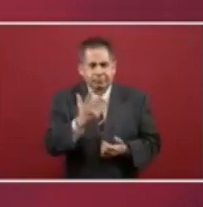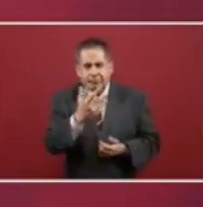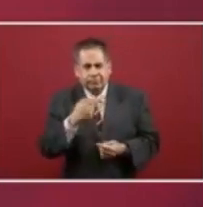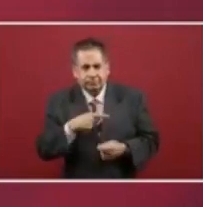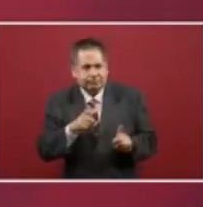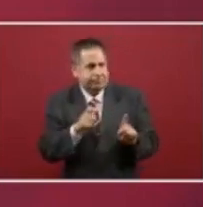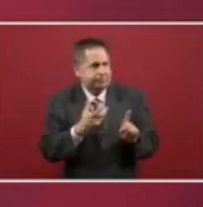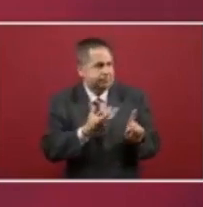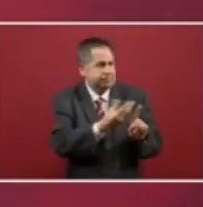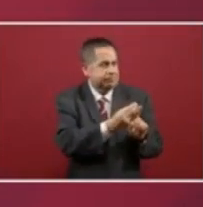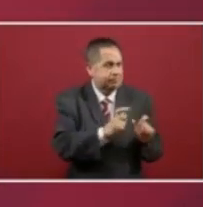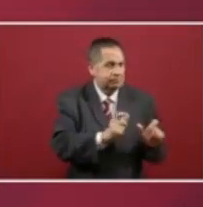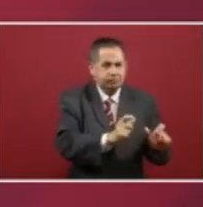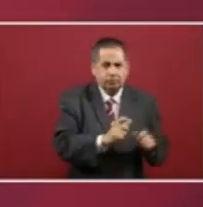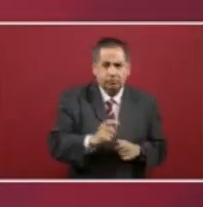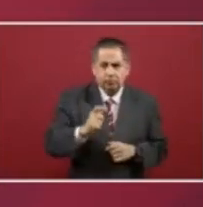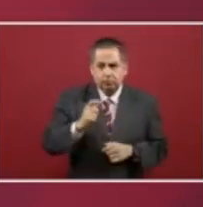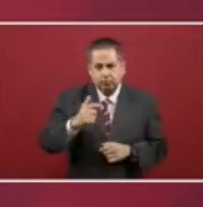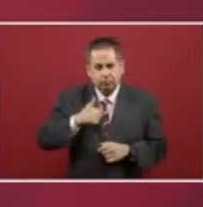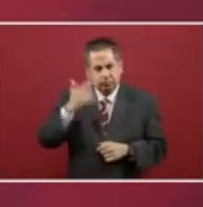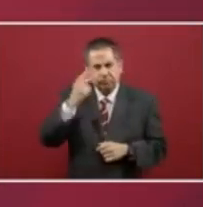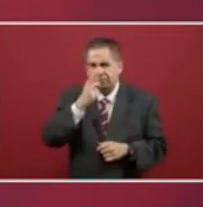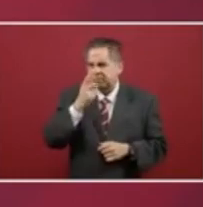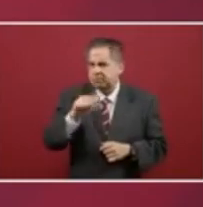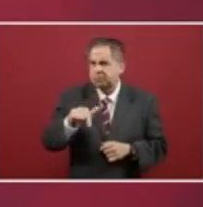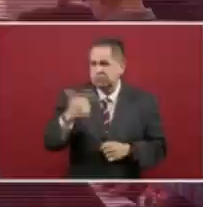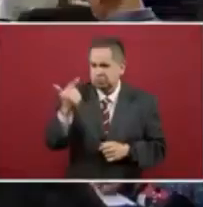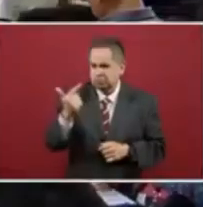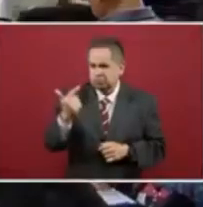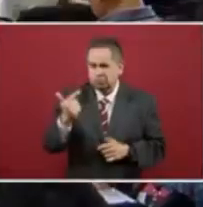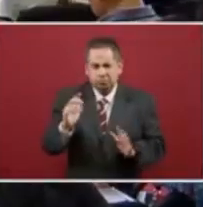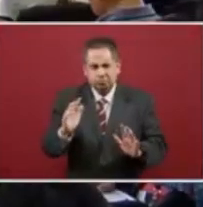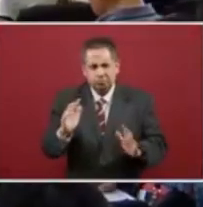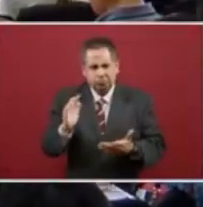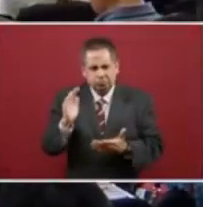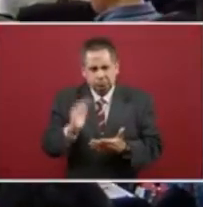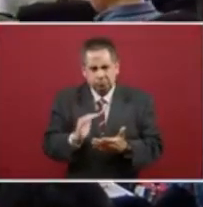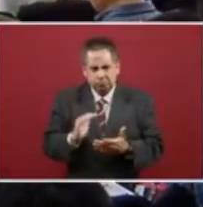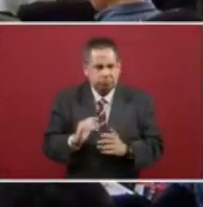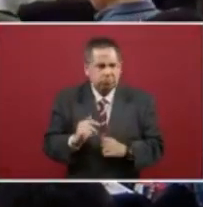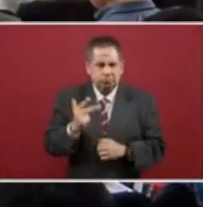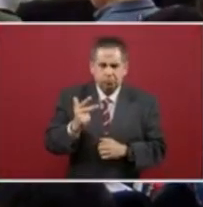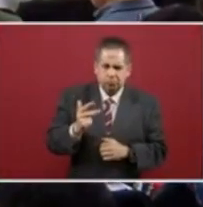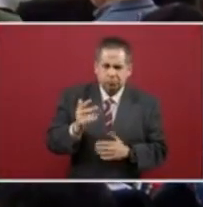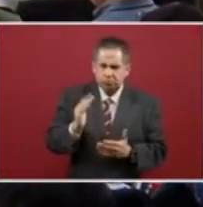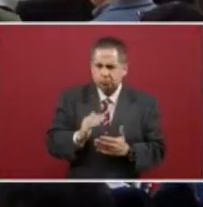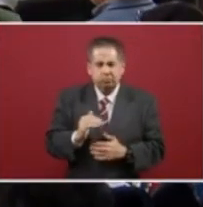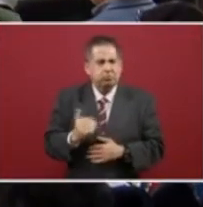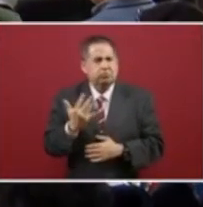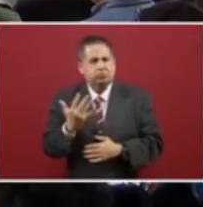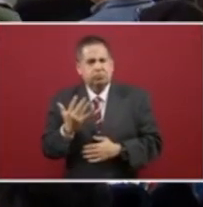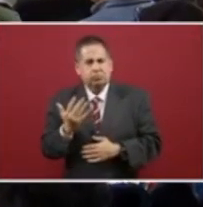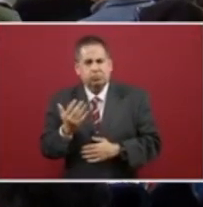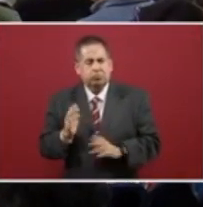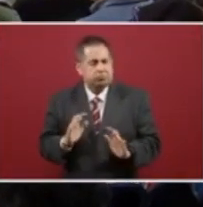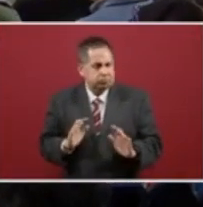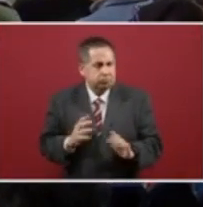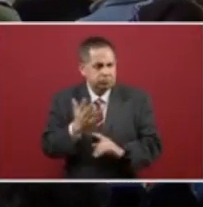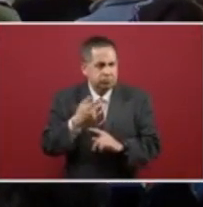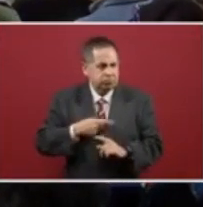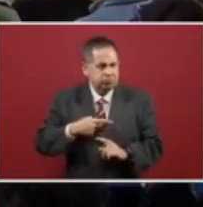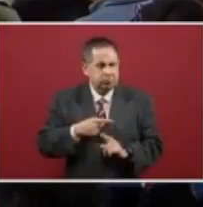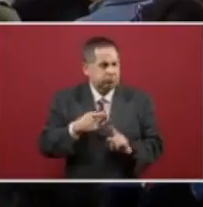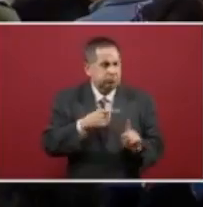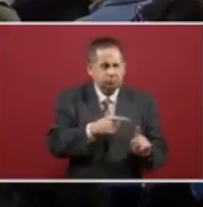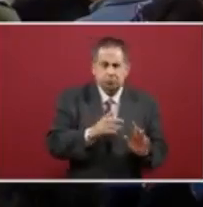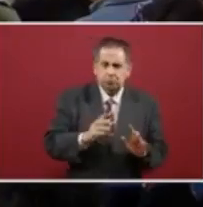elementos. Yo había dicho que eran 12, luego que 8, y no, son 5. Y en